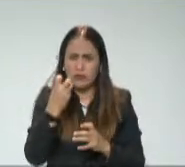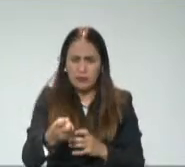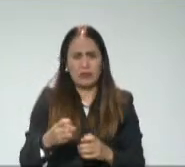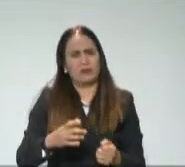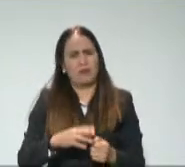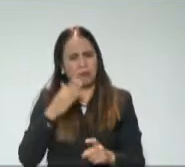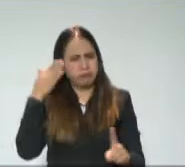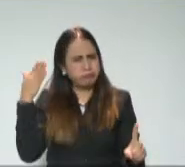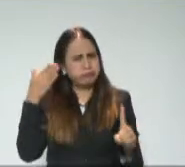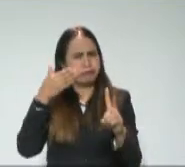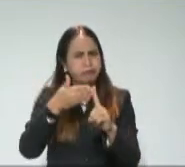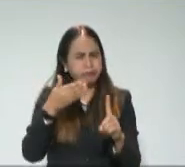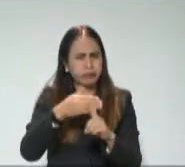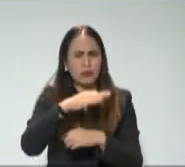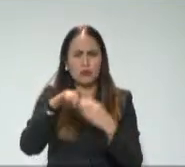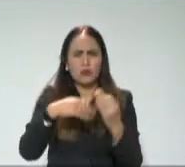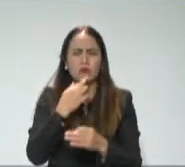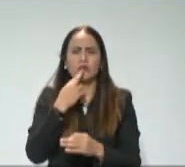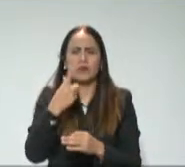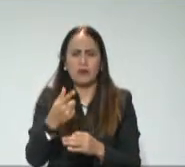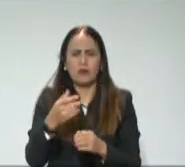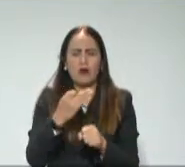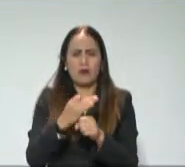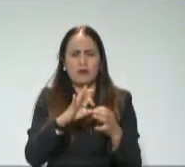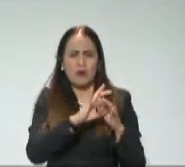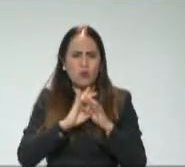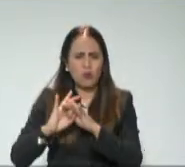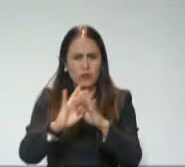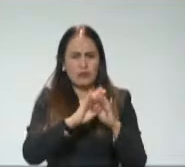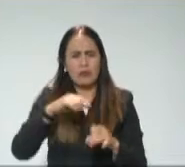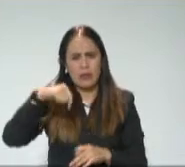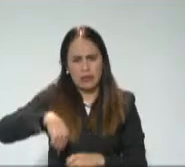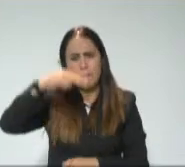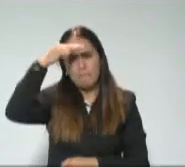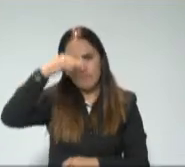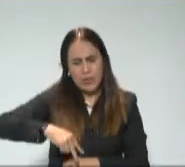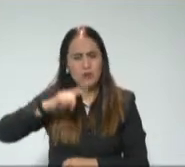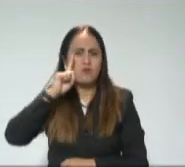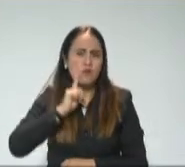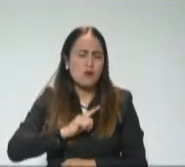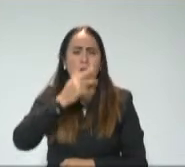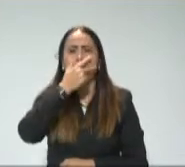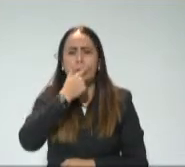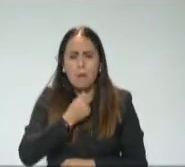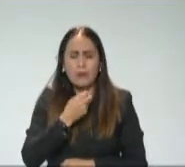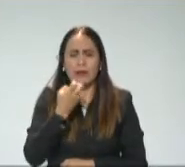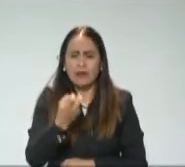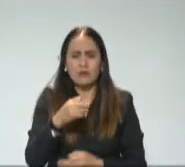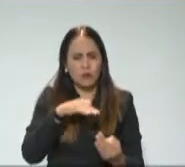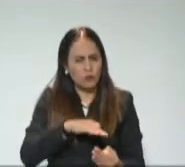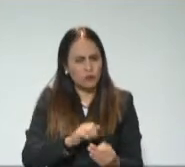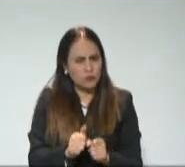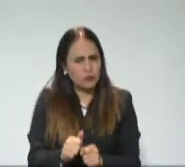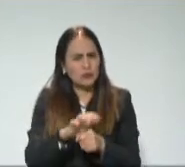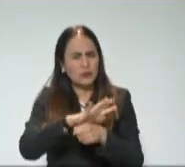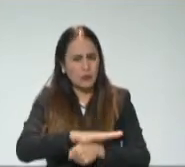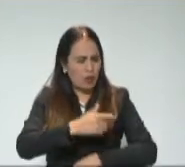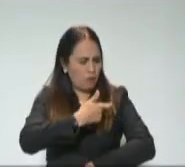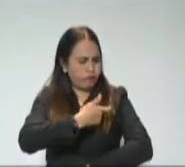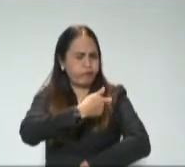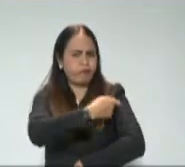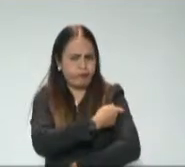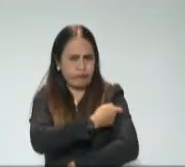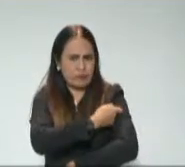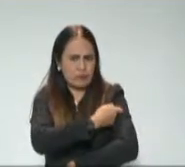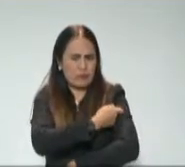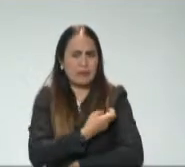es el el momento de la unidad para todos los mexicanos y las mexicanas así podremos enfrentar mejor la campaña de vacunación